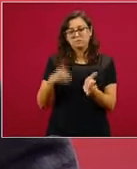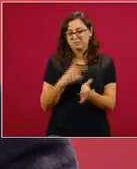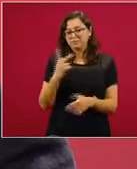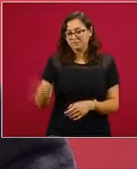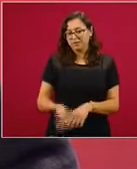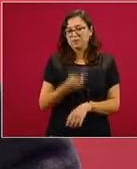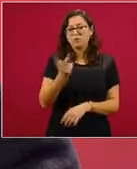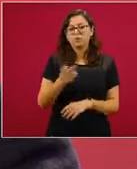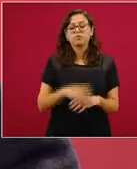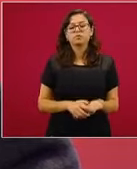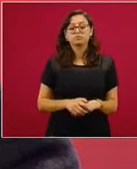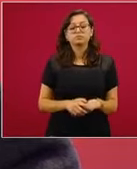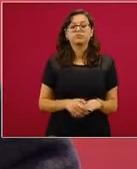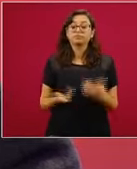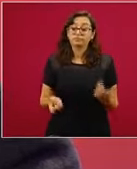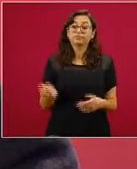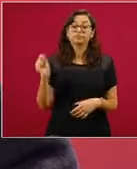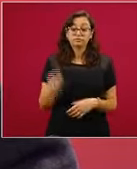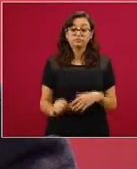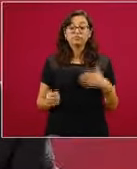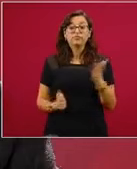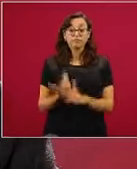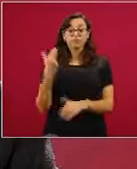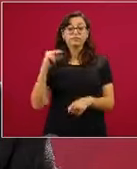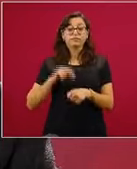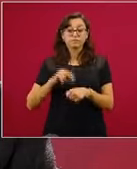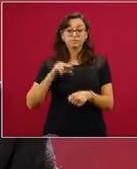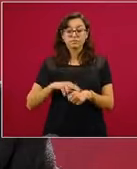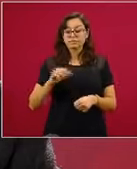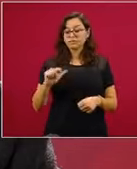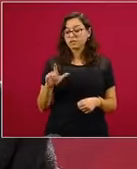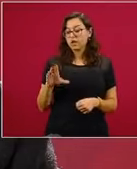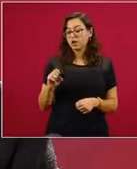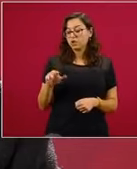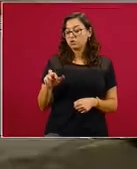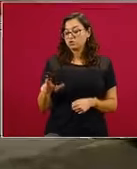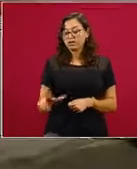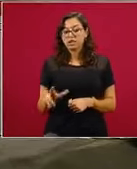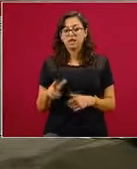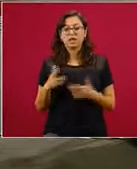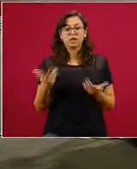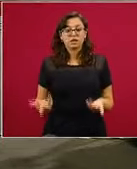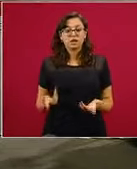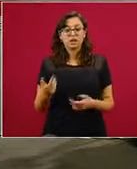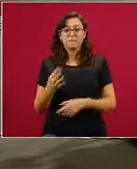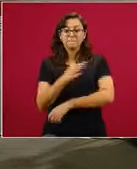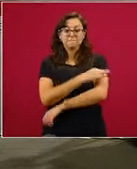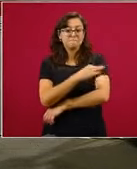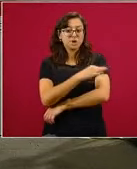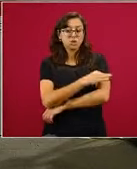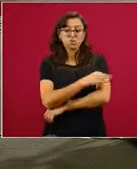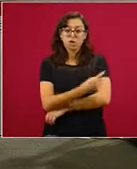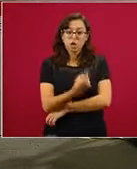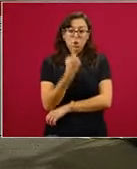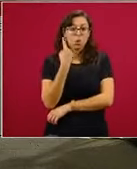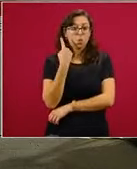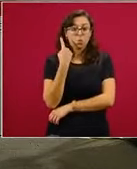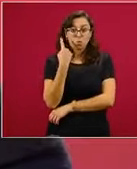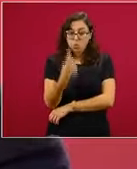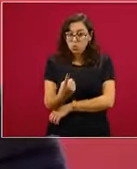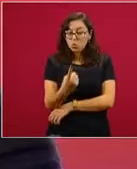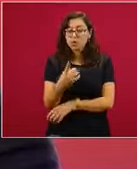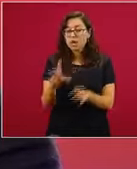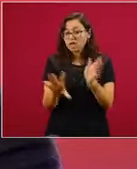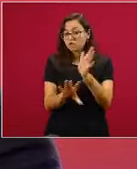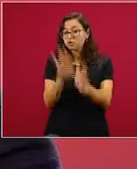de vista, lo dijo el doctor Alcocer esta misma mañana, solo se puede utilizar una vacuna cuando ha demostrado, y cualquier